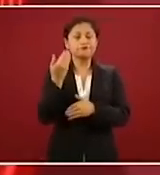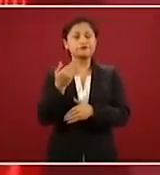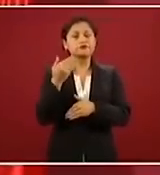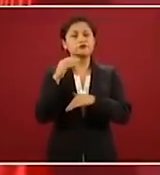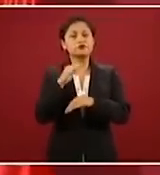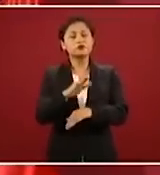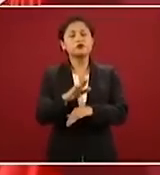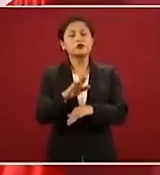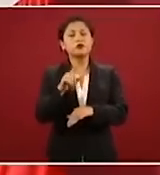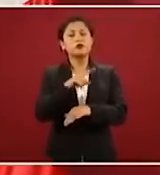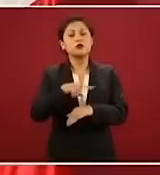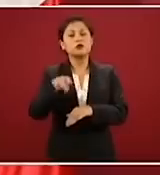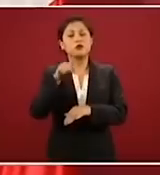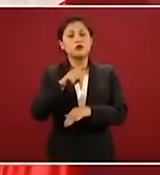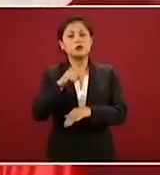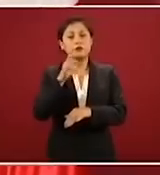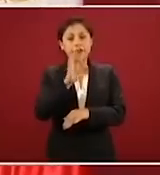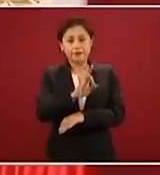recordar